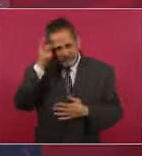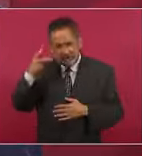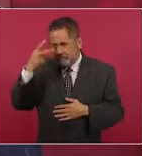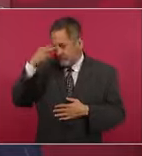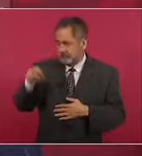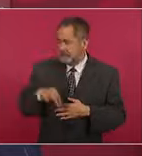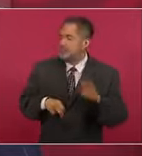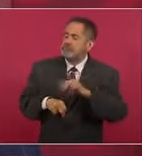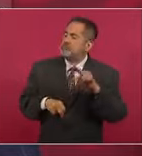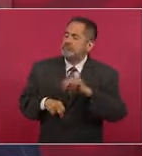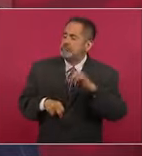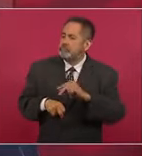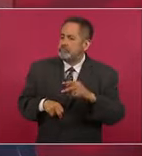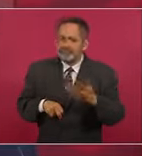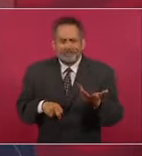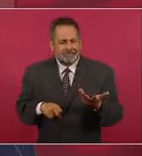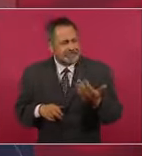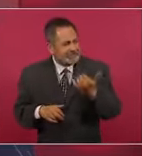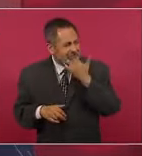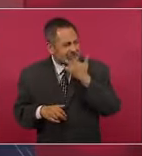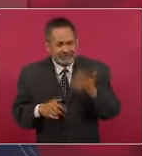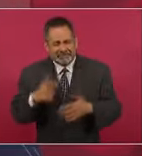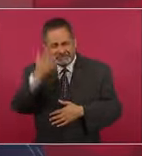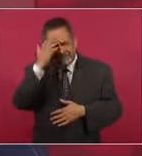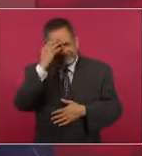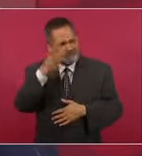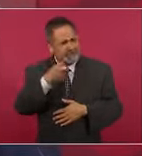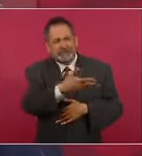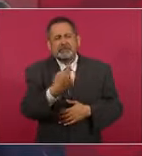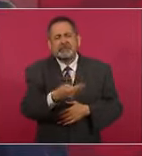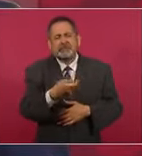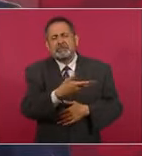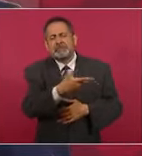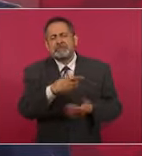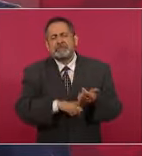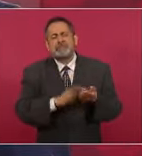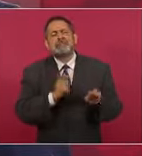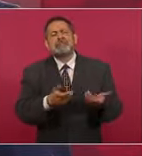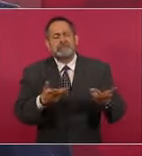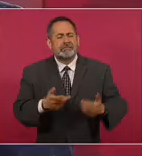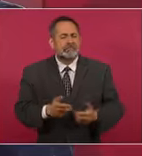quede bajo dominio de la nación. ¿Cómo se le puede llamar a eso?